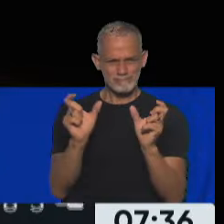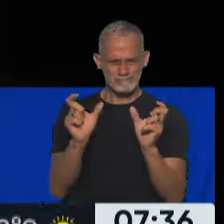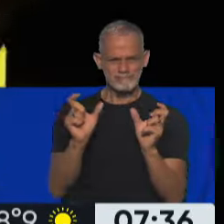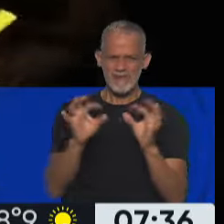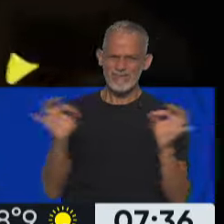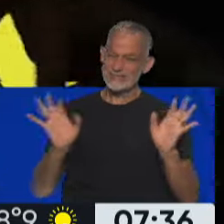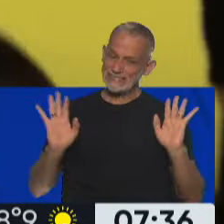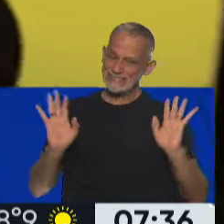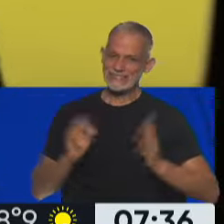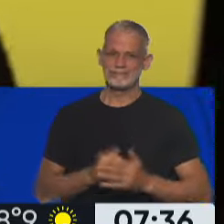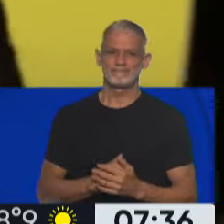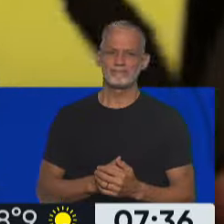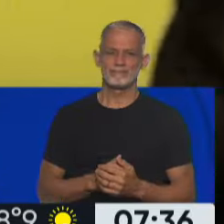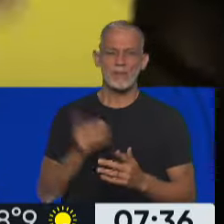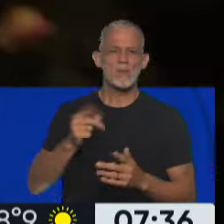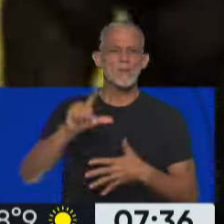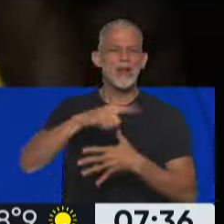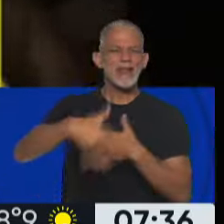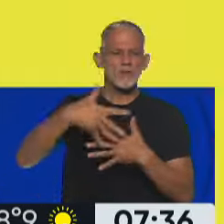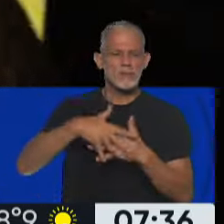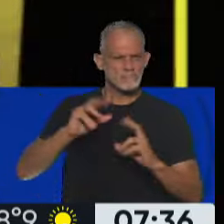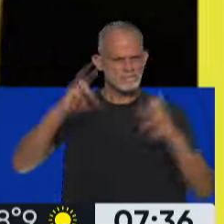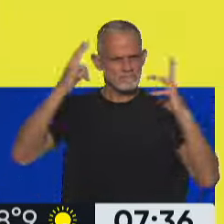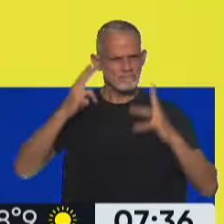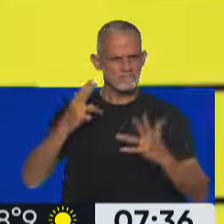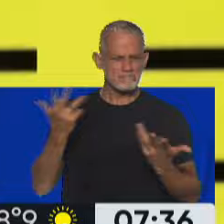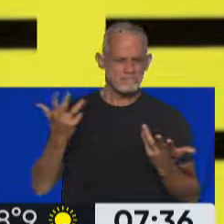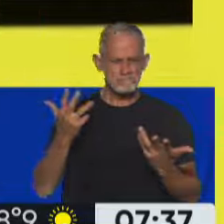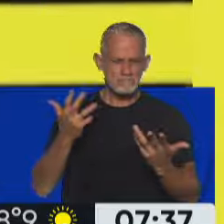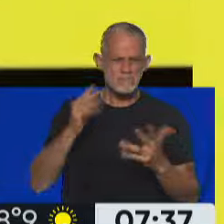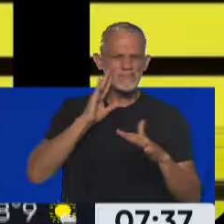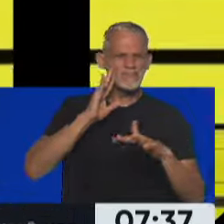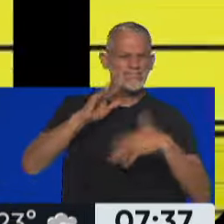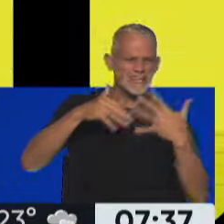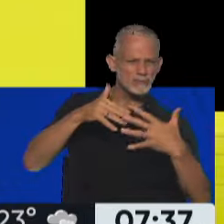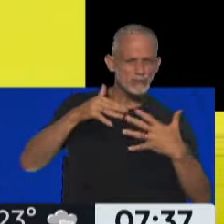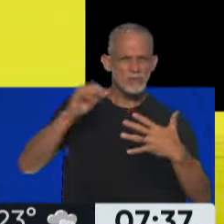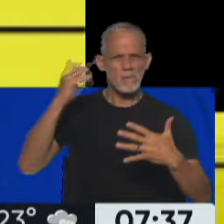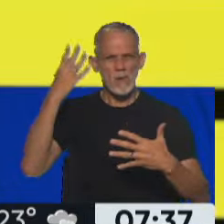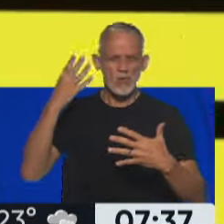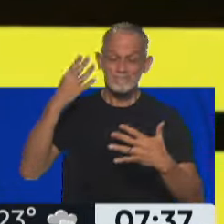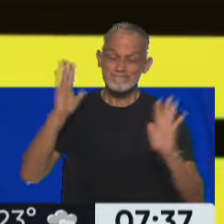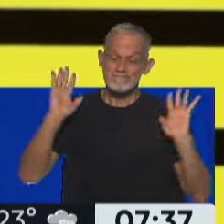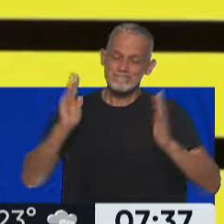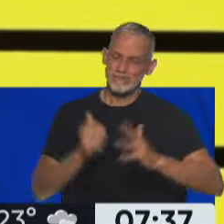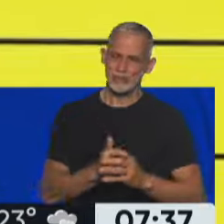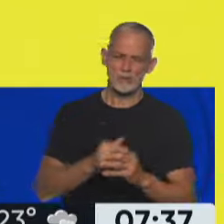he visto a más de un latinoamericano un poco molesto con esto de sexo es la moda y seguramente miles de fans que la seguirán. No